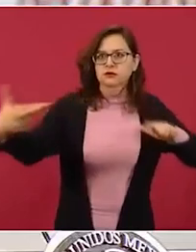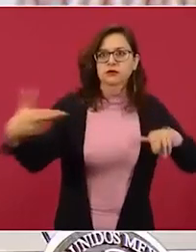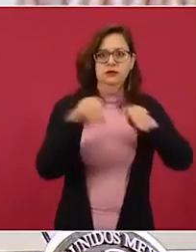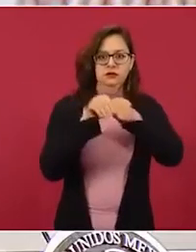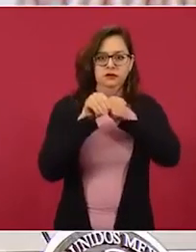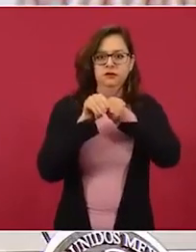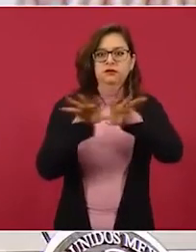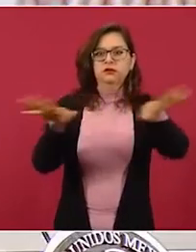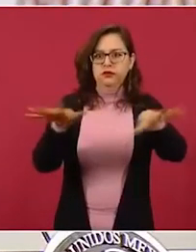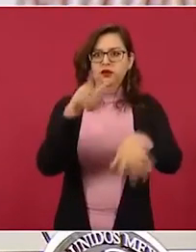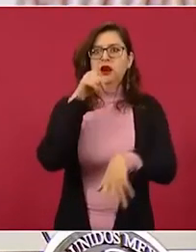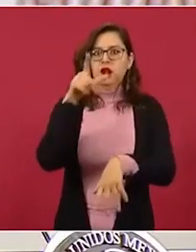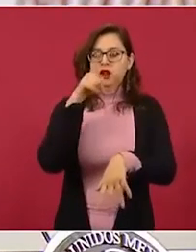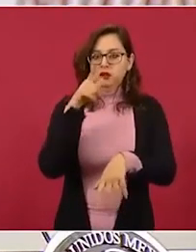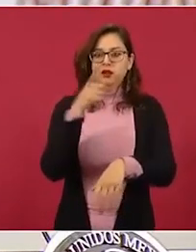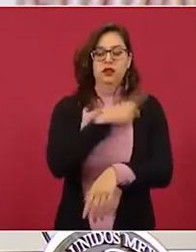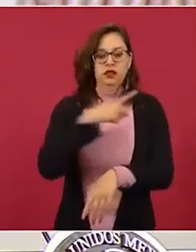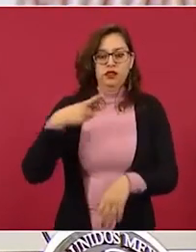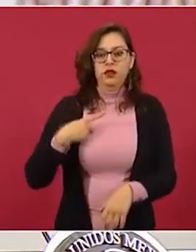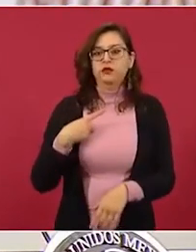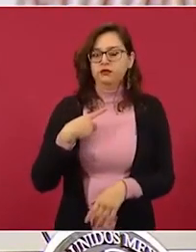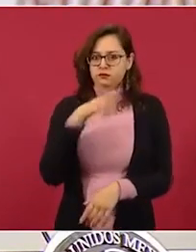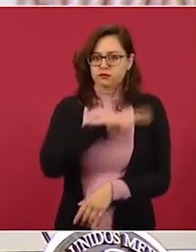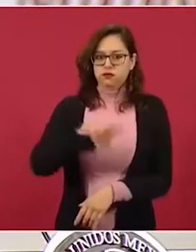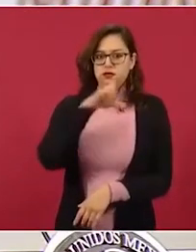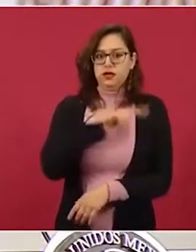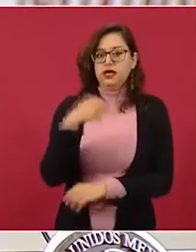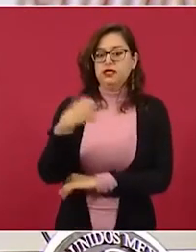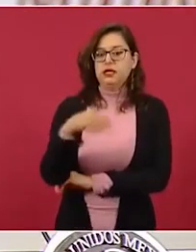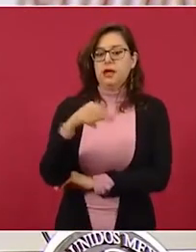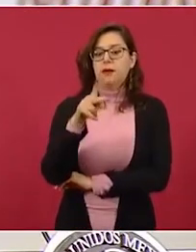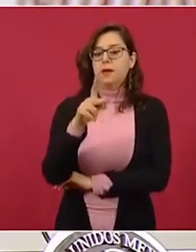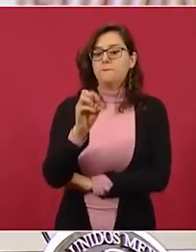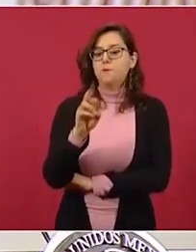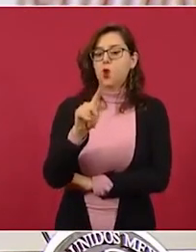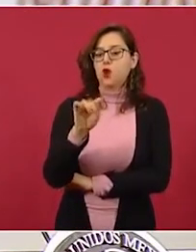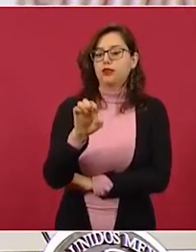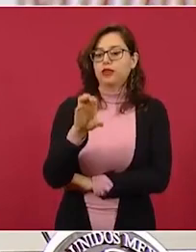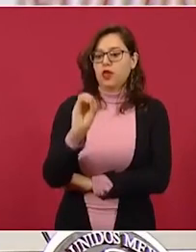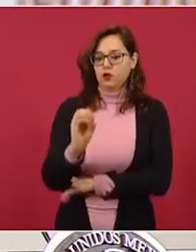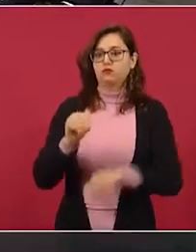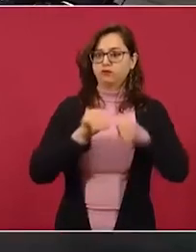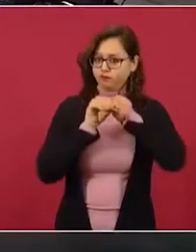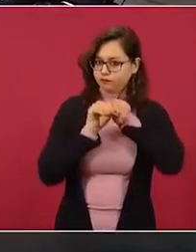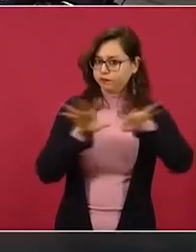comúnmente conocidos como porteo o porteo estampilla.